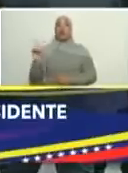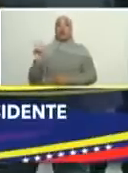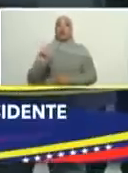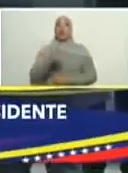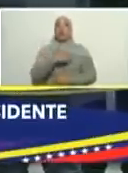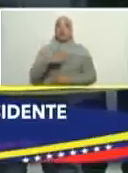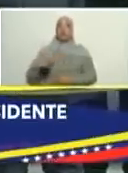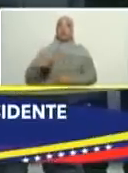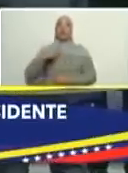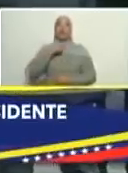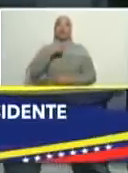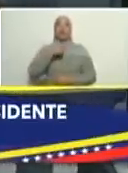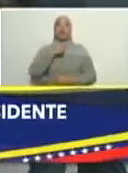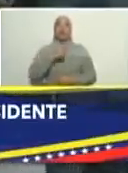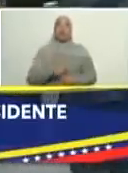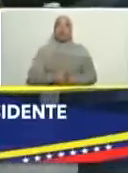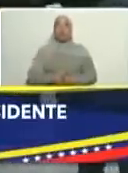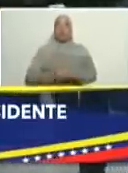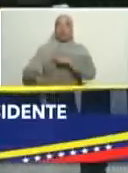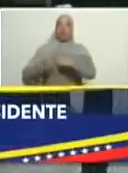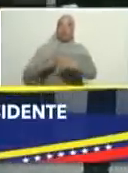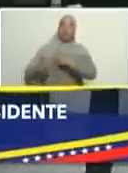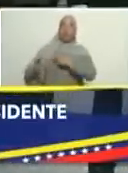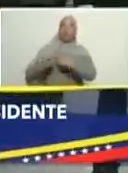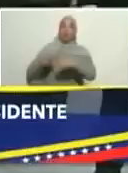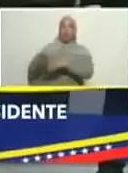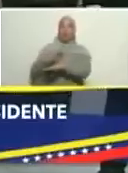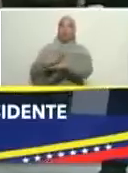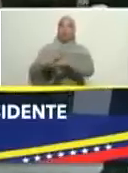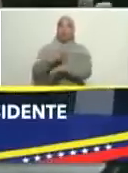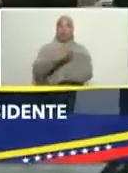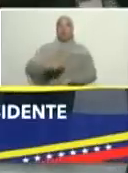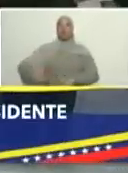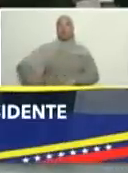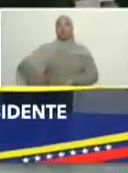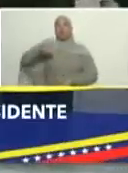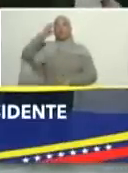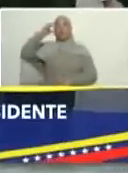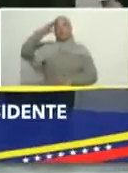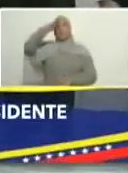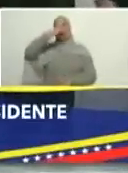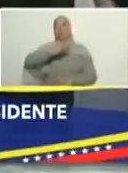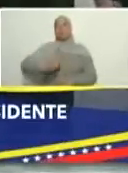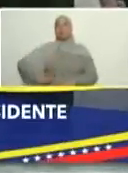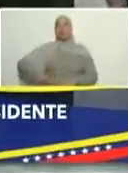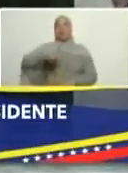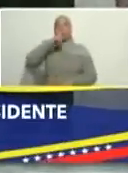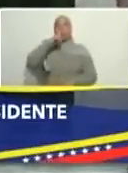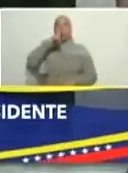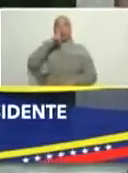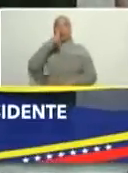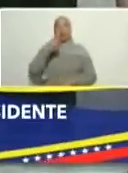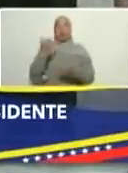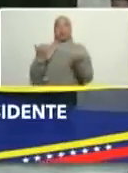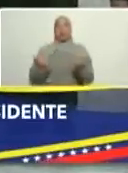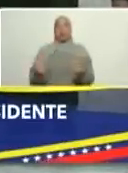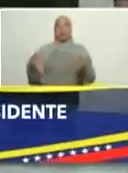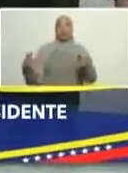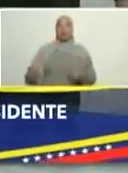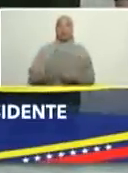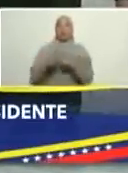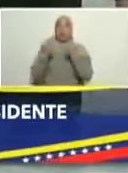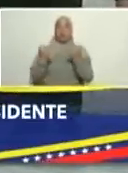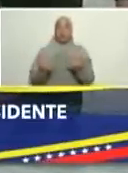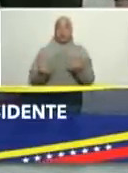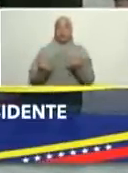la etapa de la cooperación de los gobiernos de los presidentes Gustavo Petro y Nicolás Maduro Moros, respectivamente. Se encuentra presente